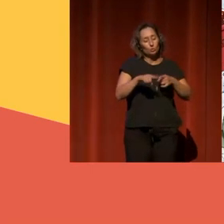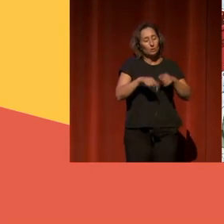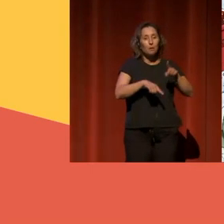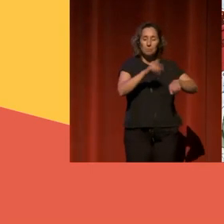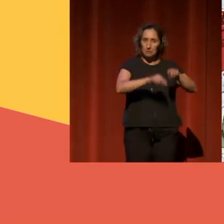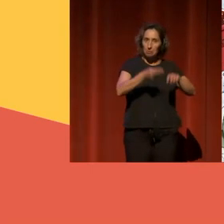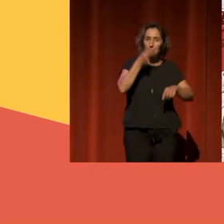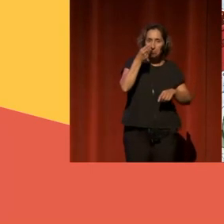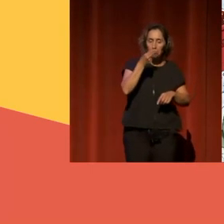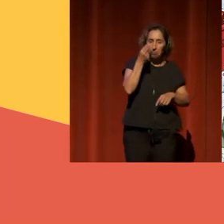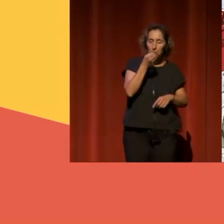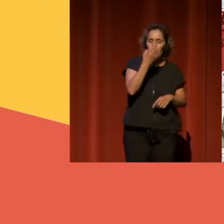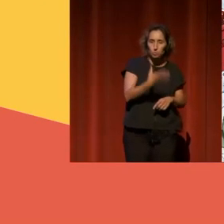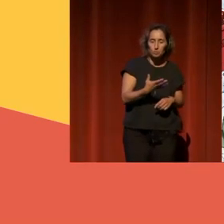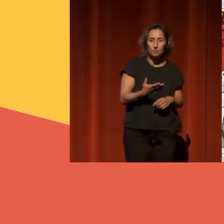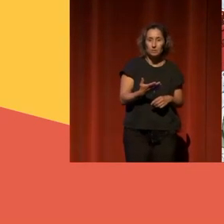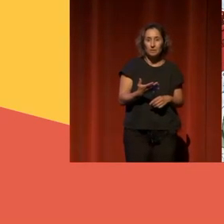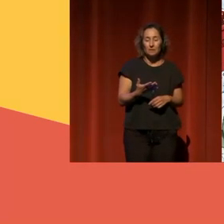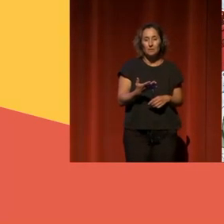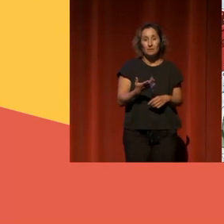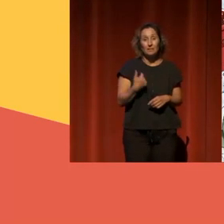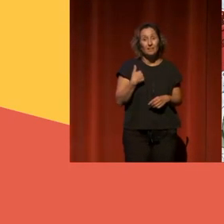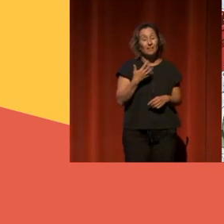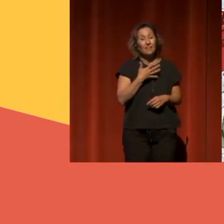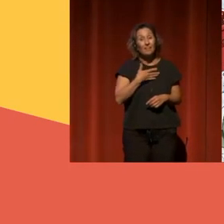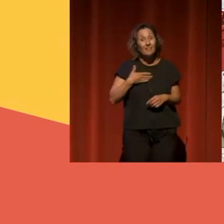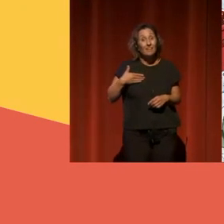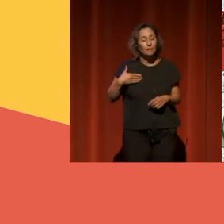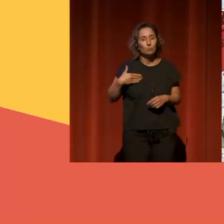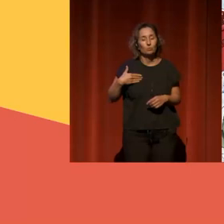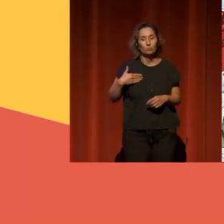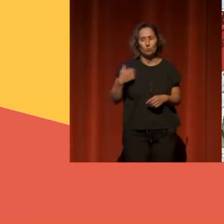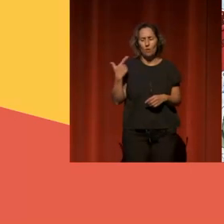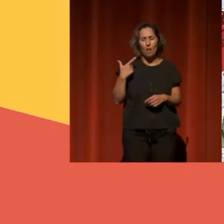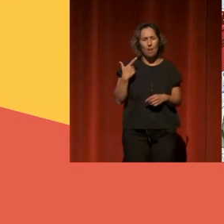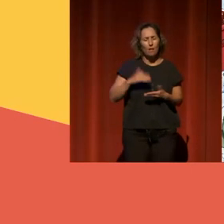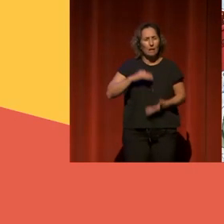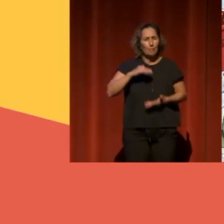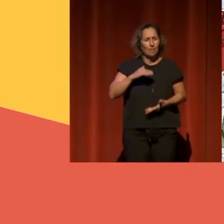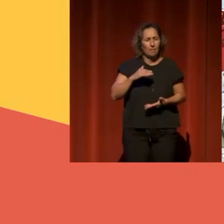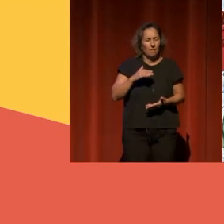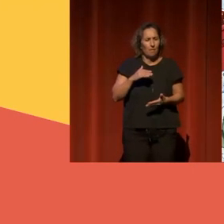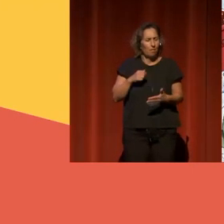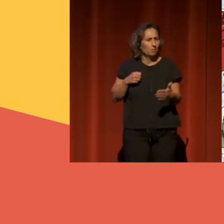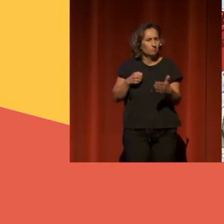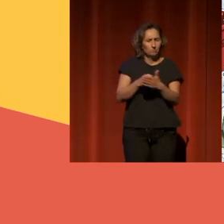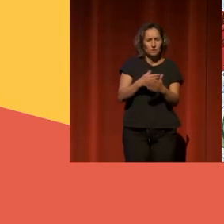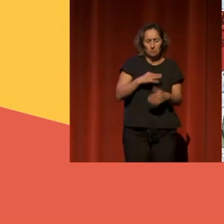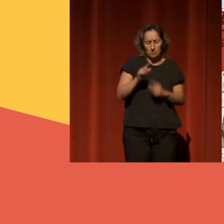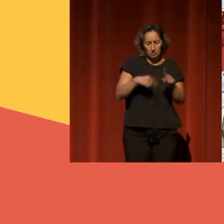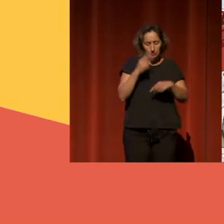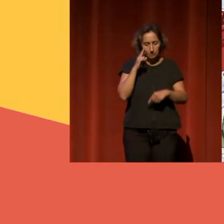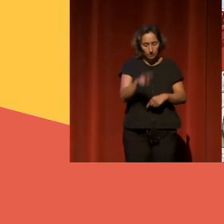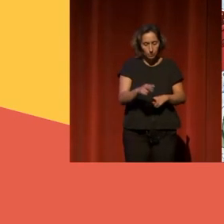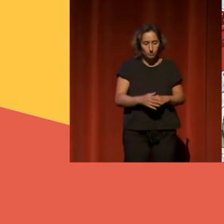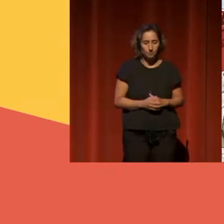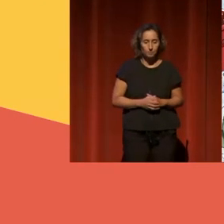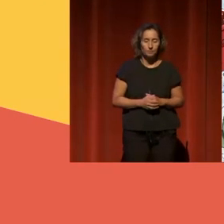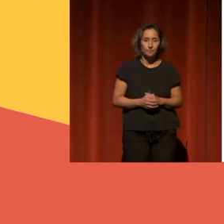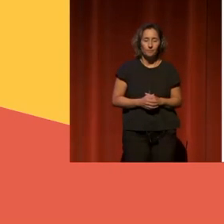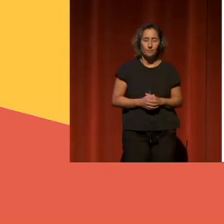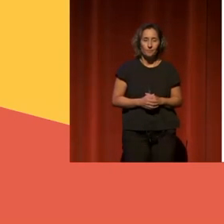material interesante, y lo que sí que creemos es en el potencial que tiene, ¿no? Como iremos viendo.